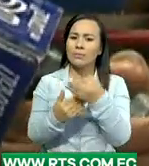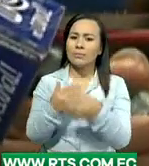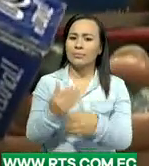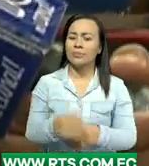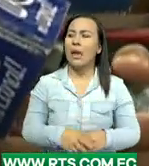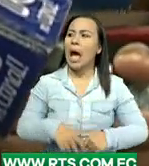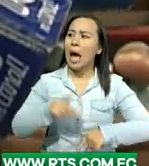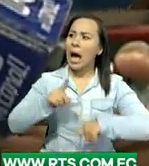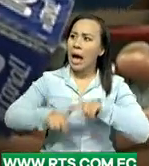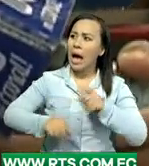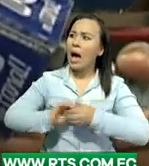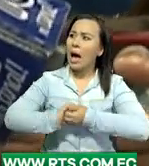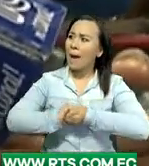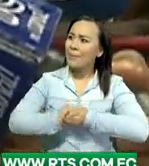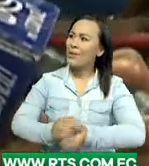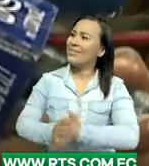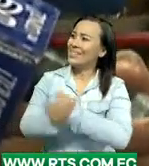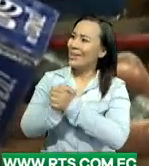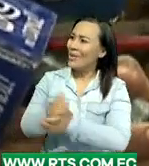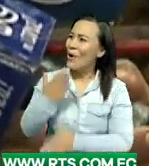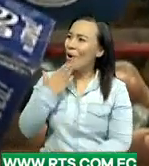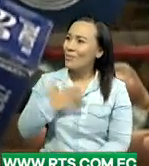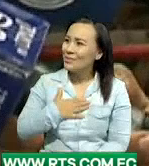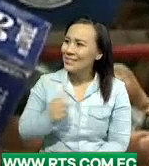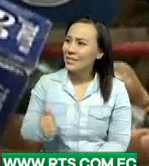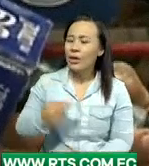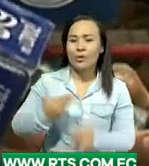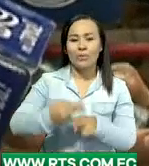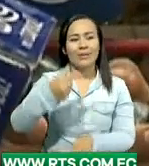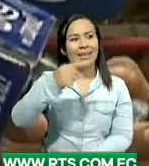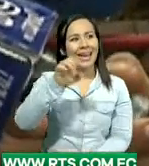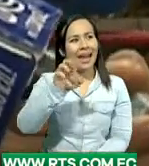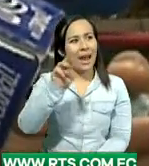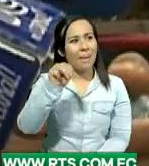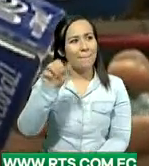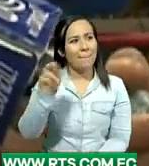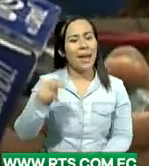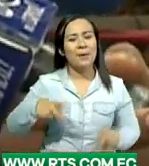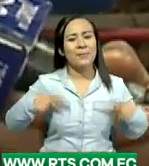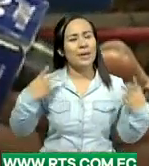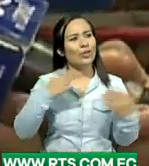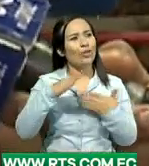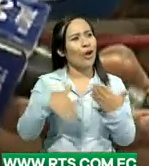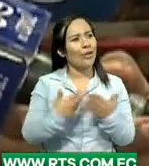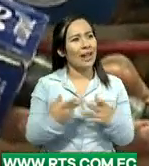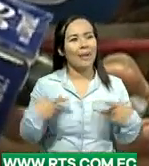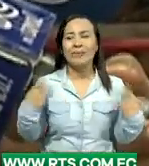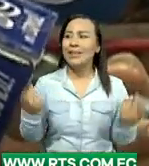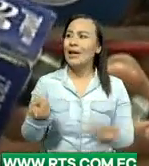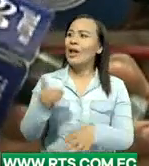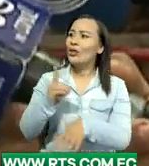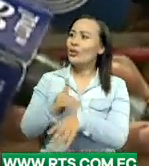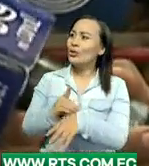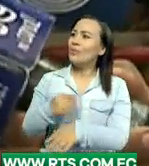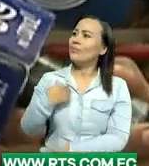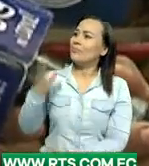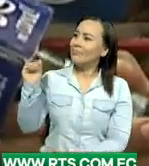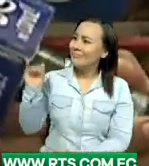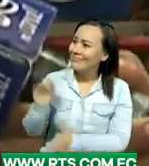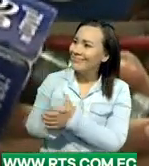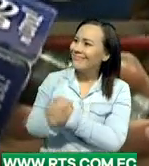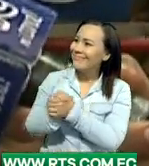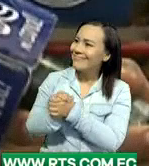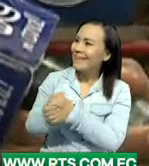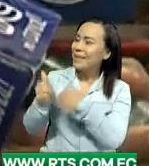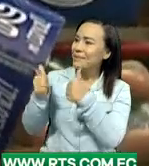un amigo que le saludó, le dijo: Julio César, soy Germán, tu amigo de toda la vida. El doctor alzó la manito, le cogió y le